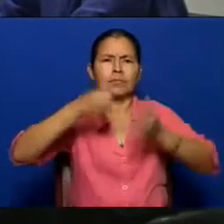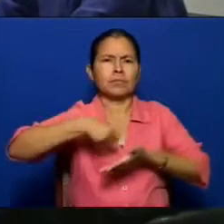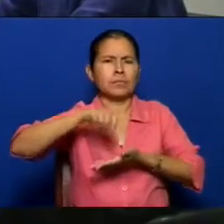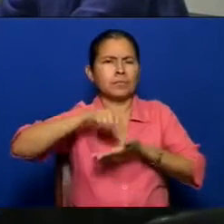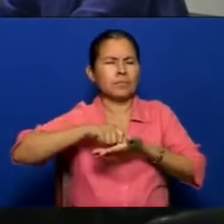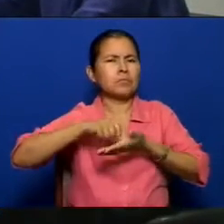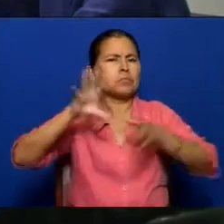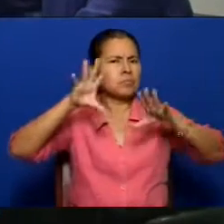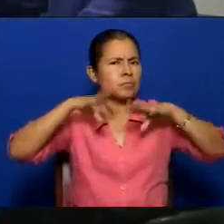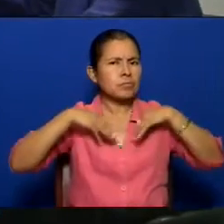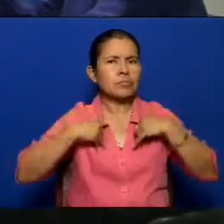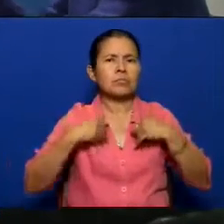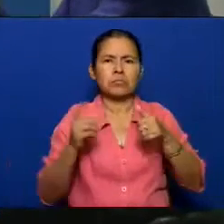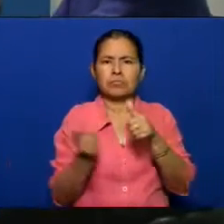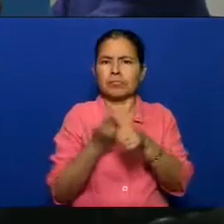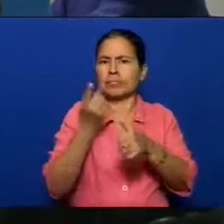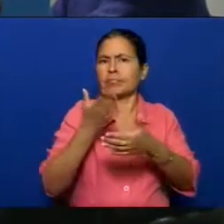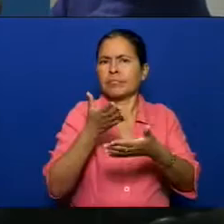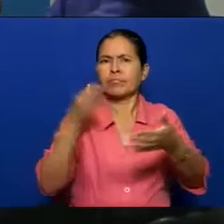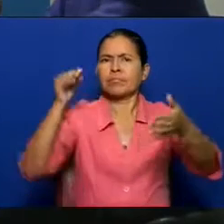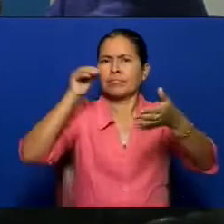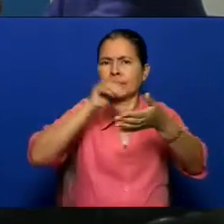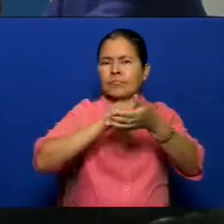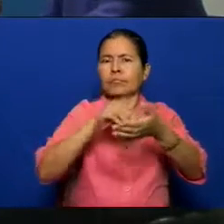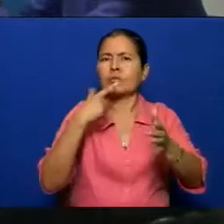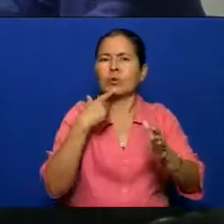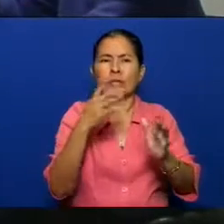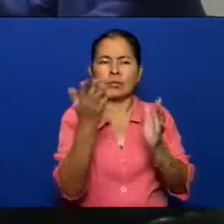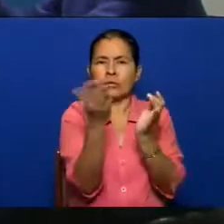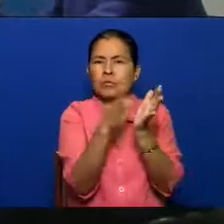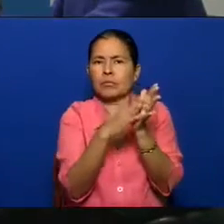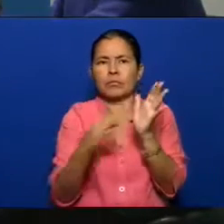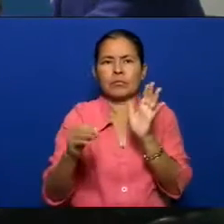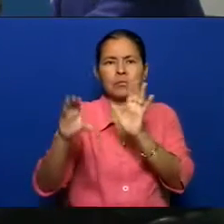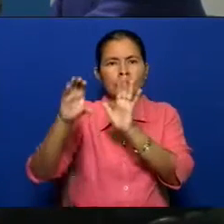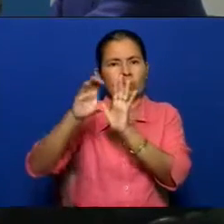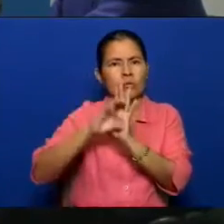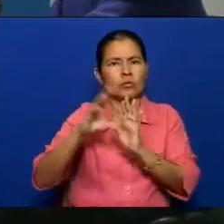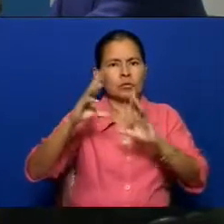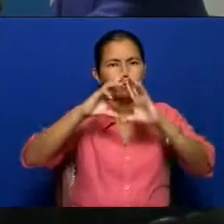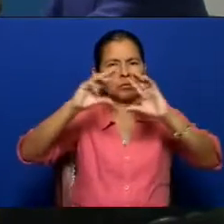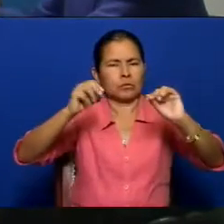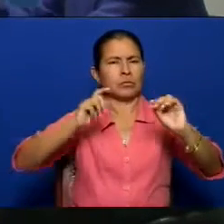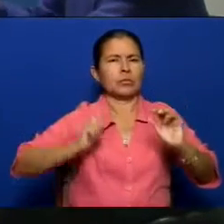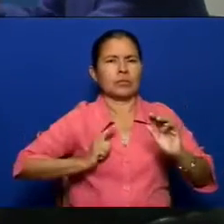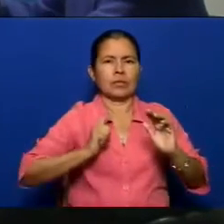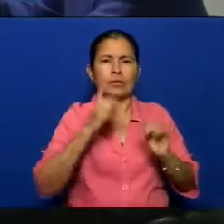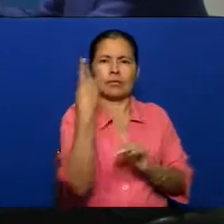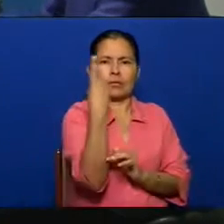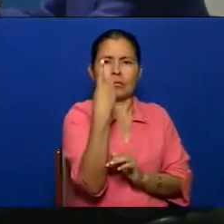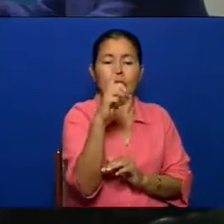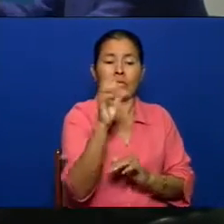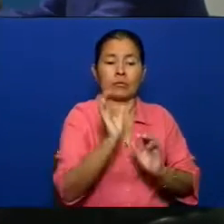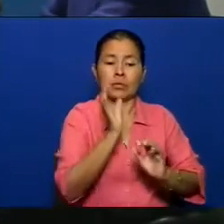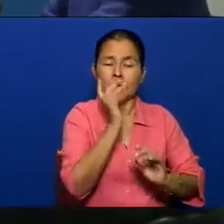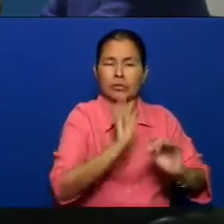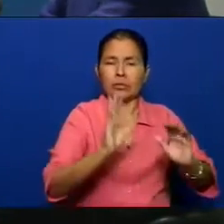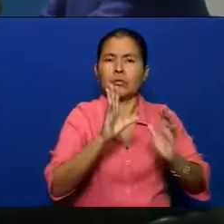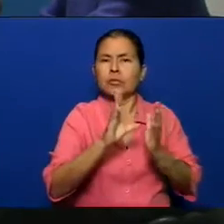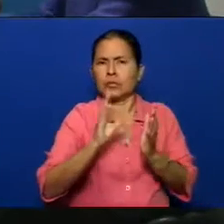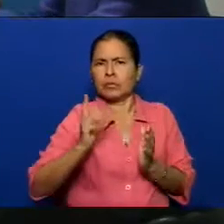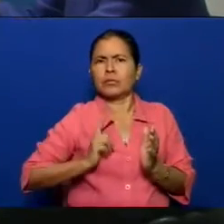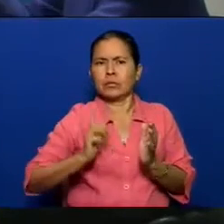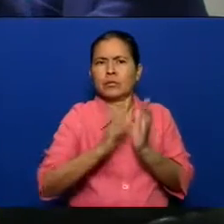lo ratificamos, lo incluimos en la constitución política, está constitucionalizado. Es decir, los derechos de la niñez y la